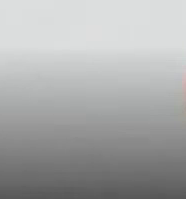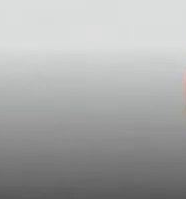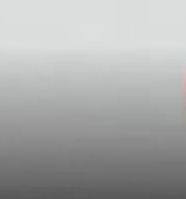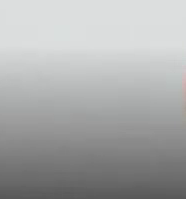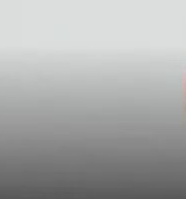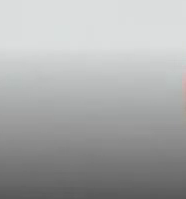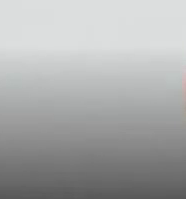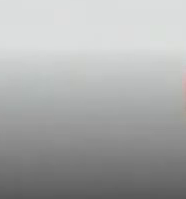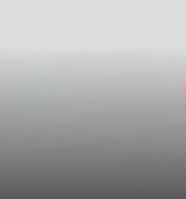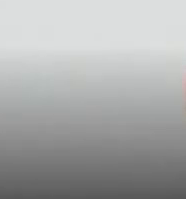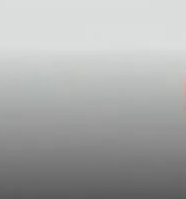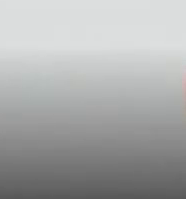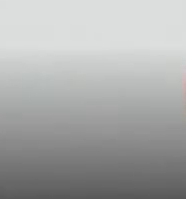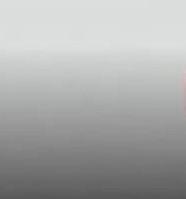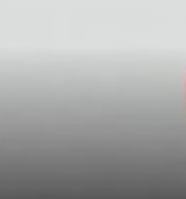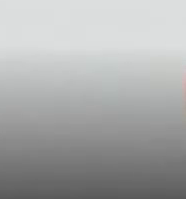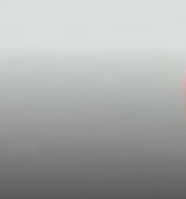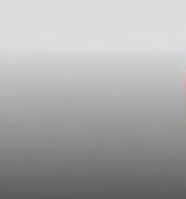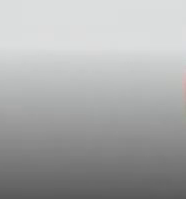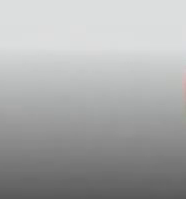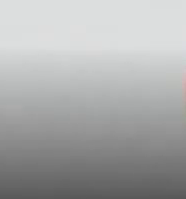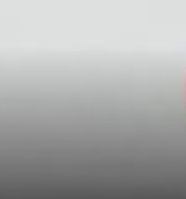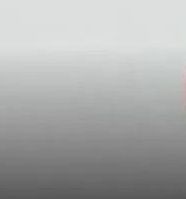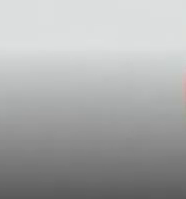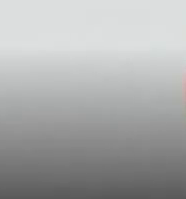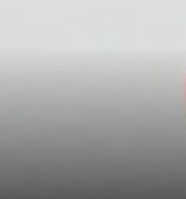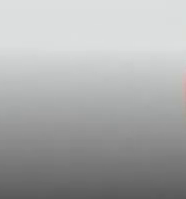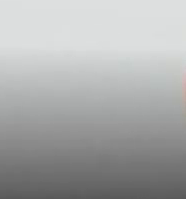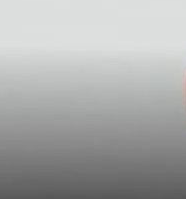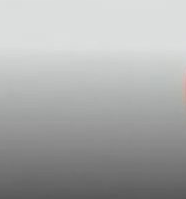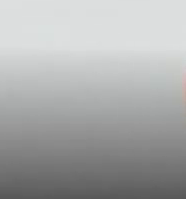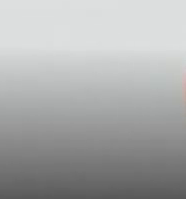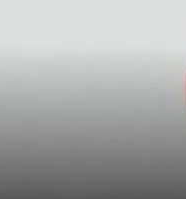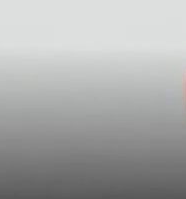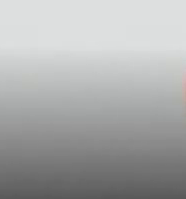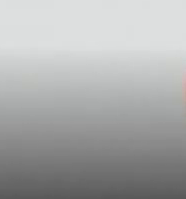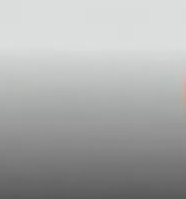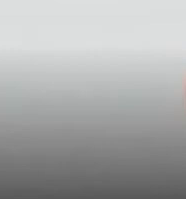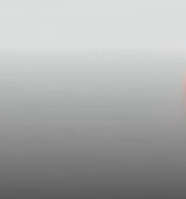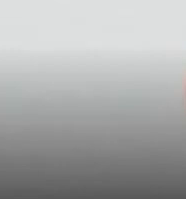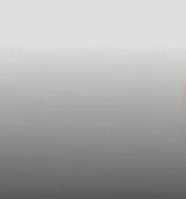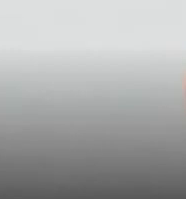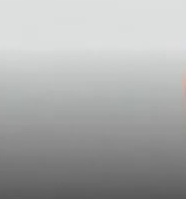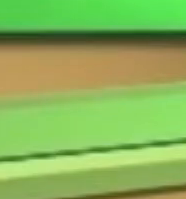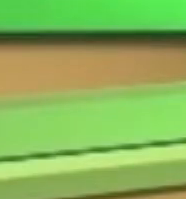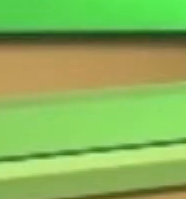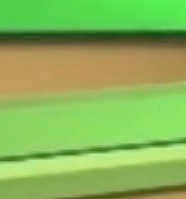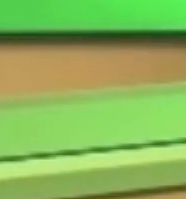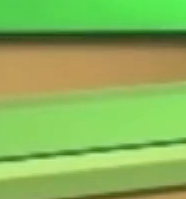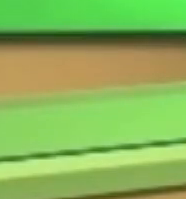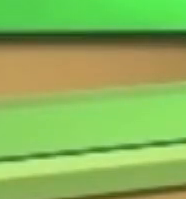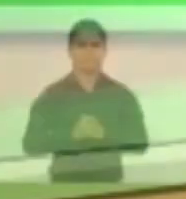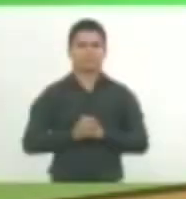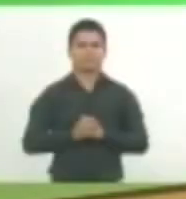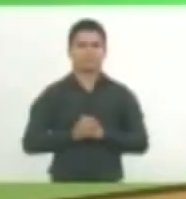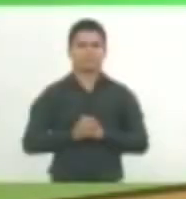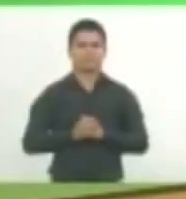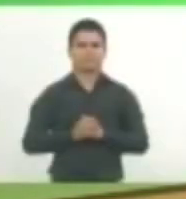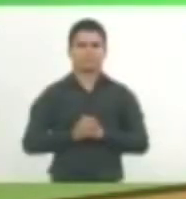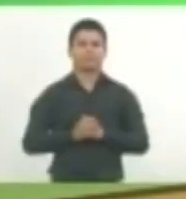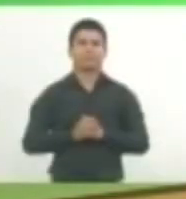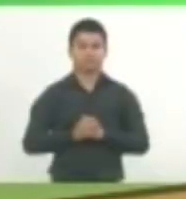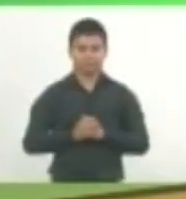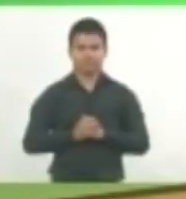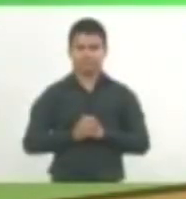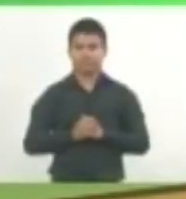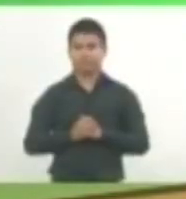mejor es que no consumen datos de tu plan. Llama ya al numeral 400 o visítanos. Y tras la tutelatón